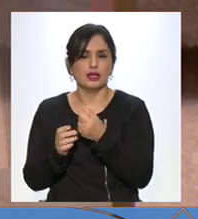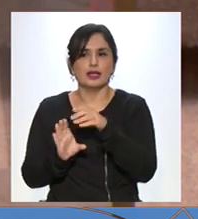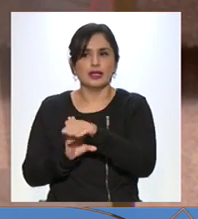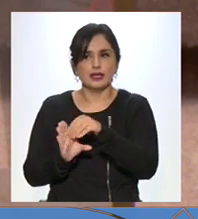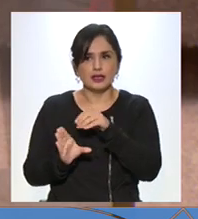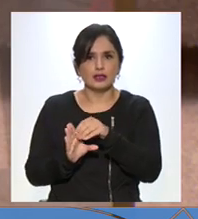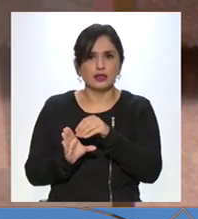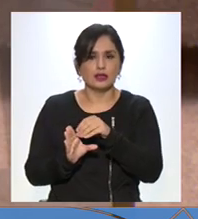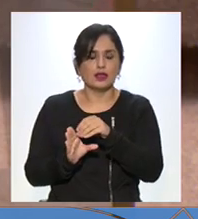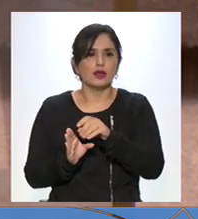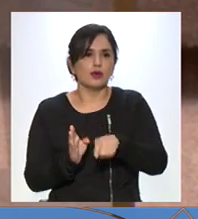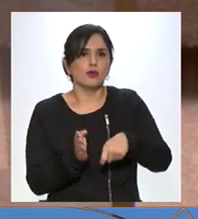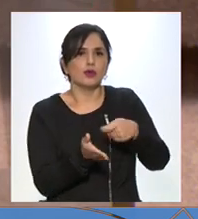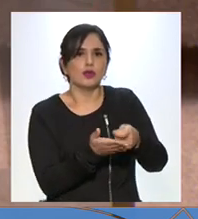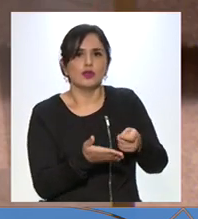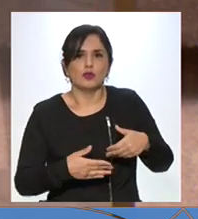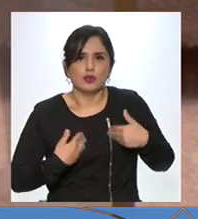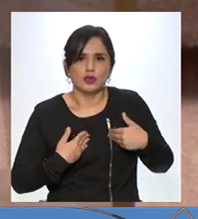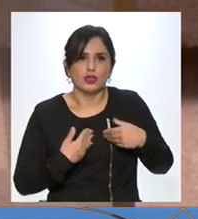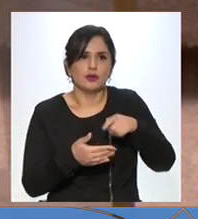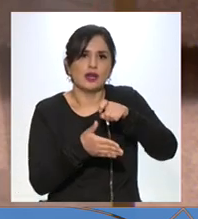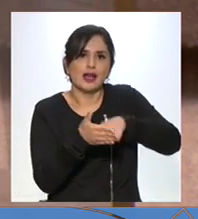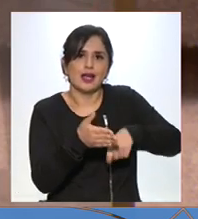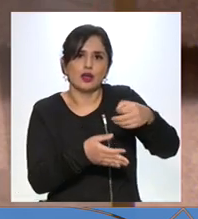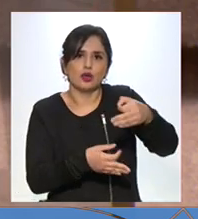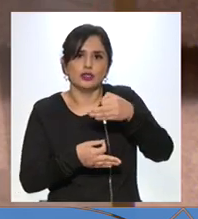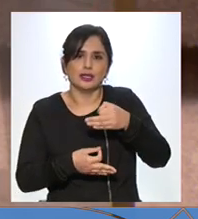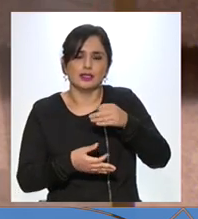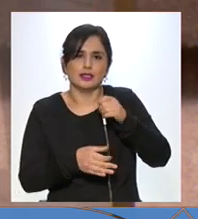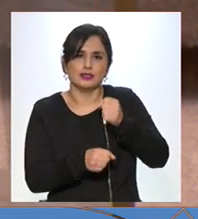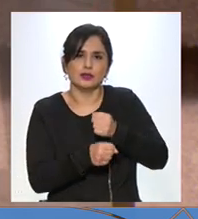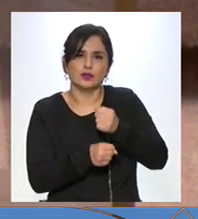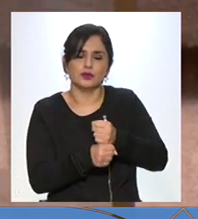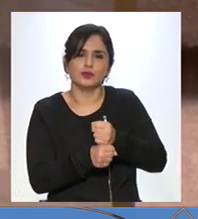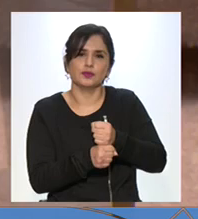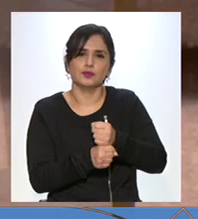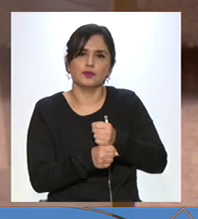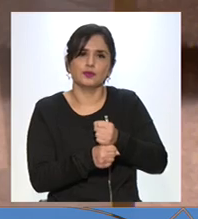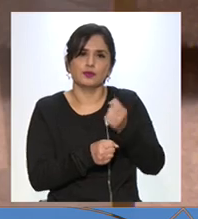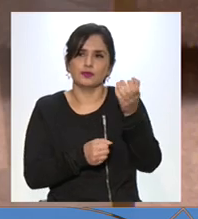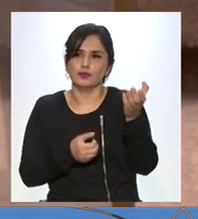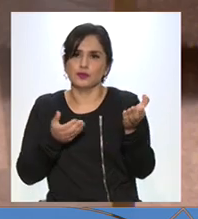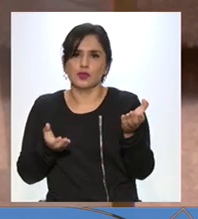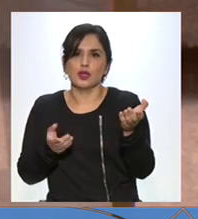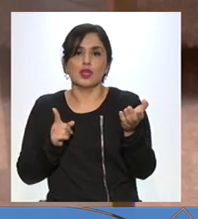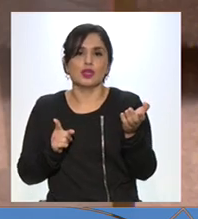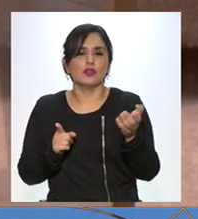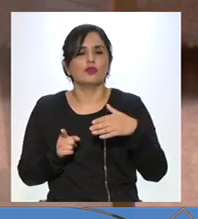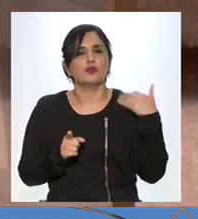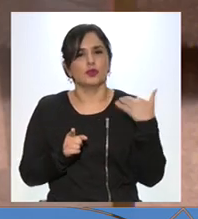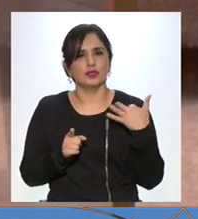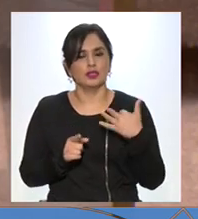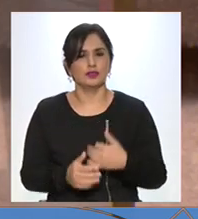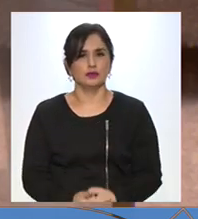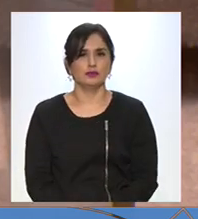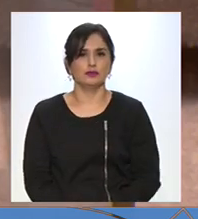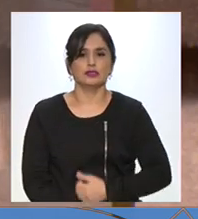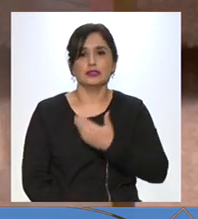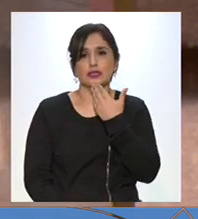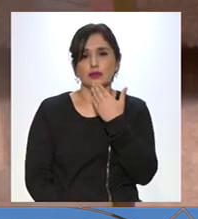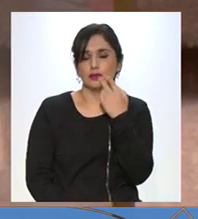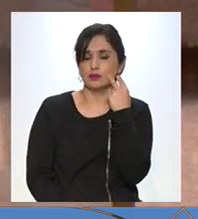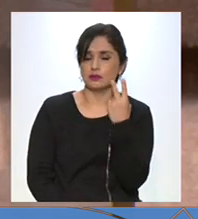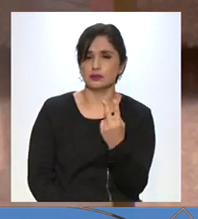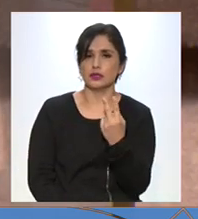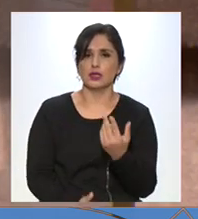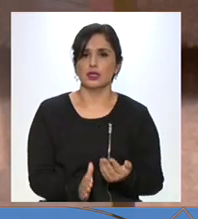que vayamos poniendo incentivo a la contratación. Y por lo tanto eso es tremendamente importante. También vamos a ver